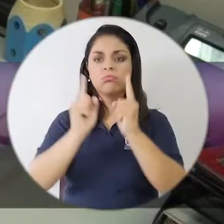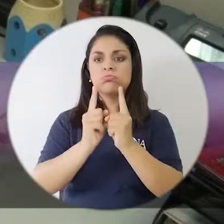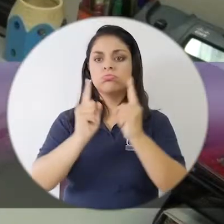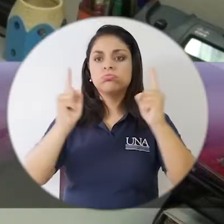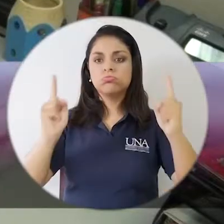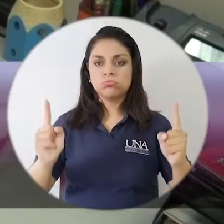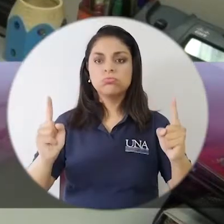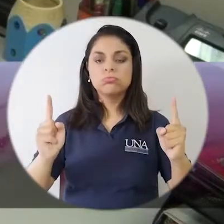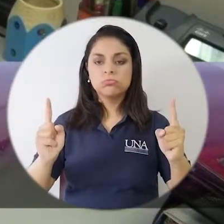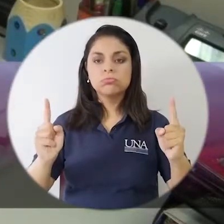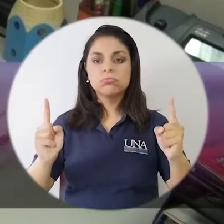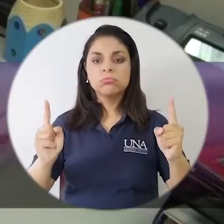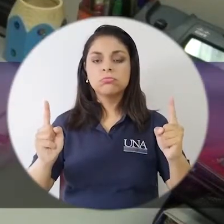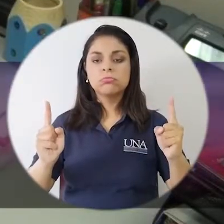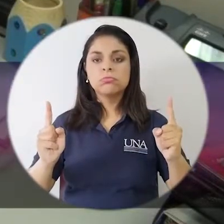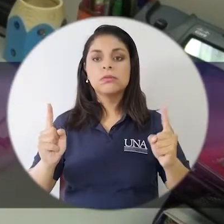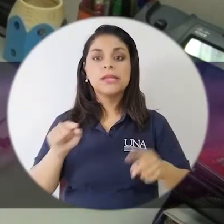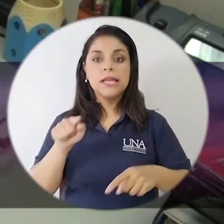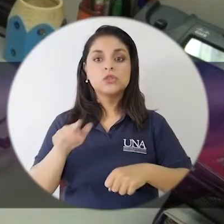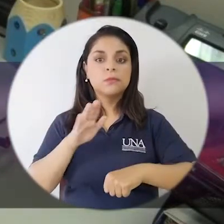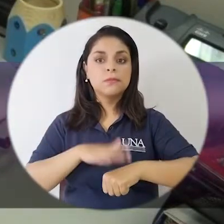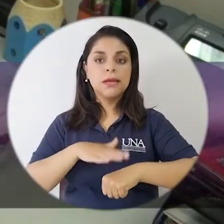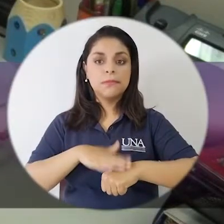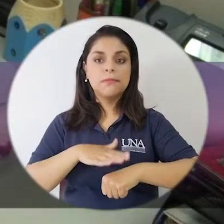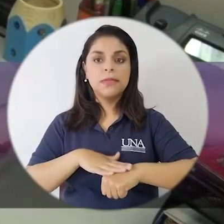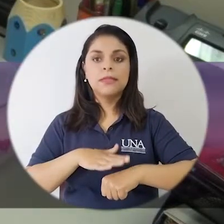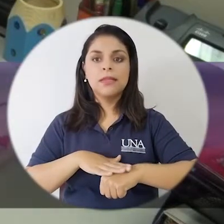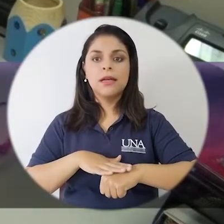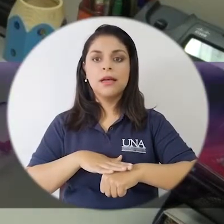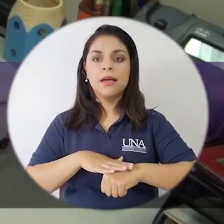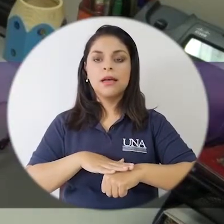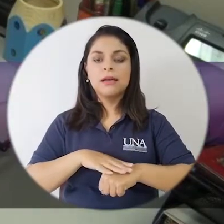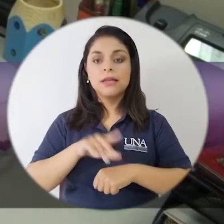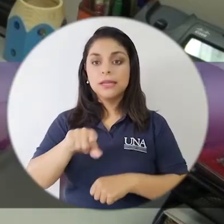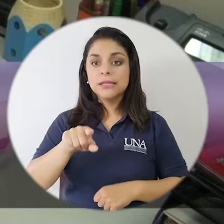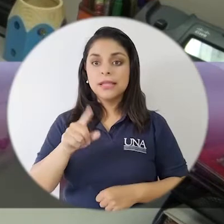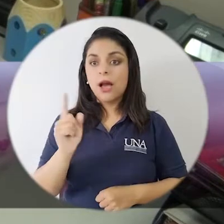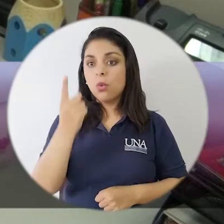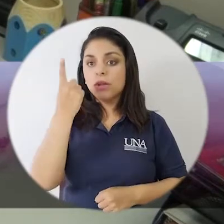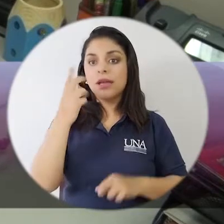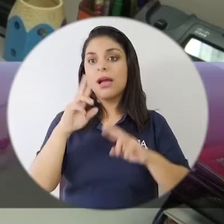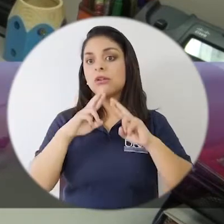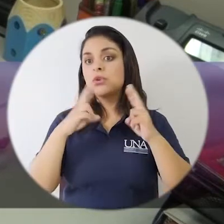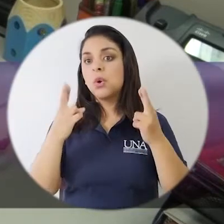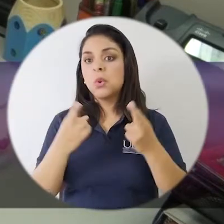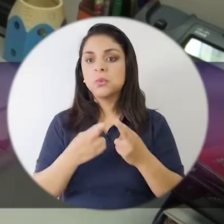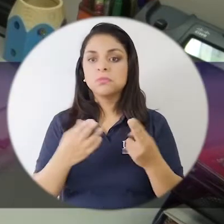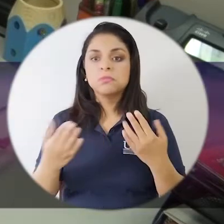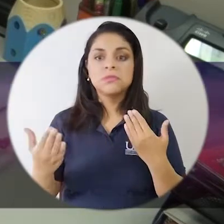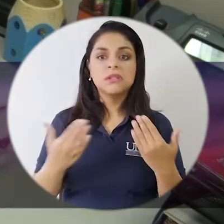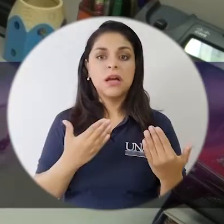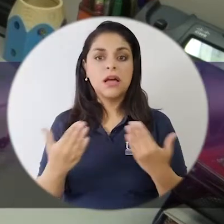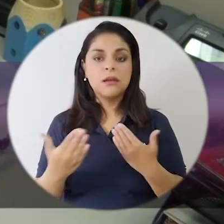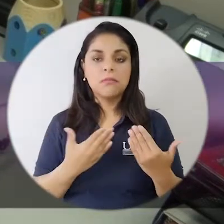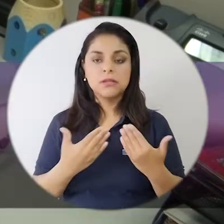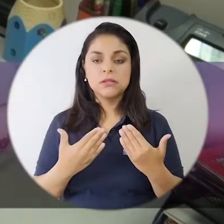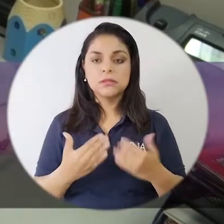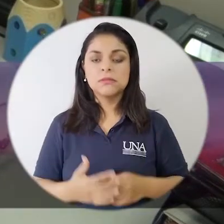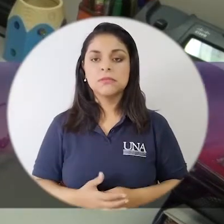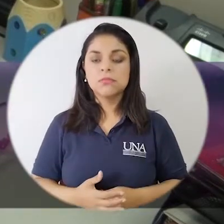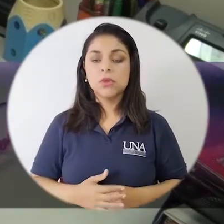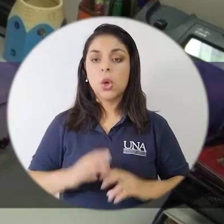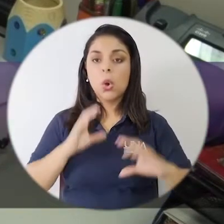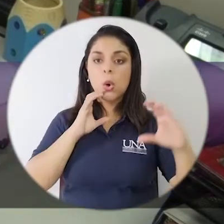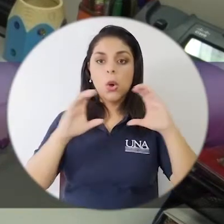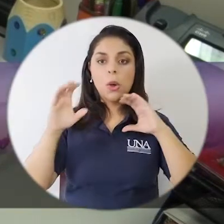mayor distanciamiento social y permita, quizás en esa única reunión, quizás